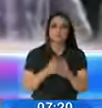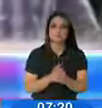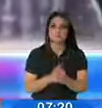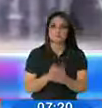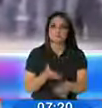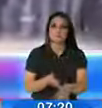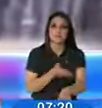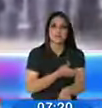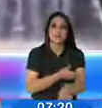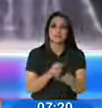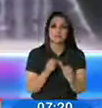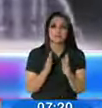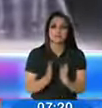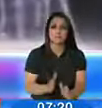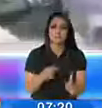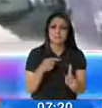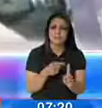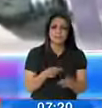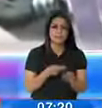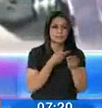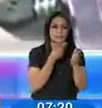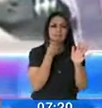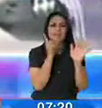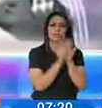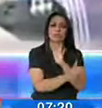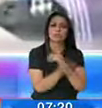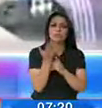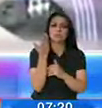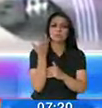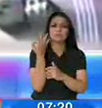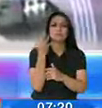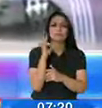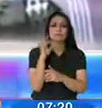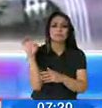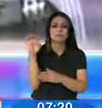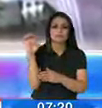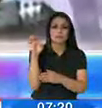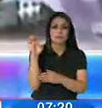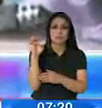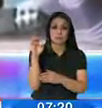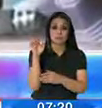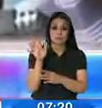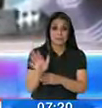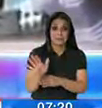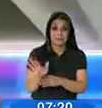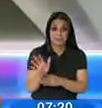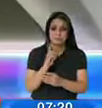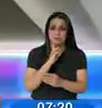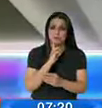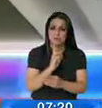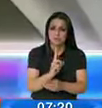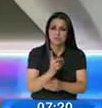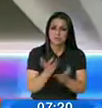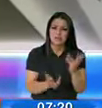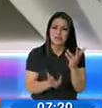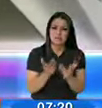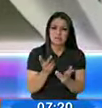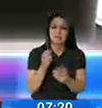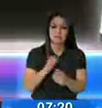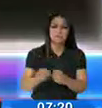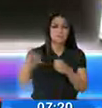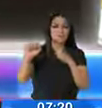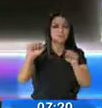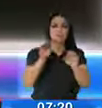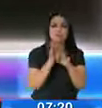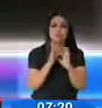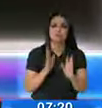oficialismo María José Carrión presentara una denuncia el pasado 19 de enero, quien en su momento señalaba que existirían viajes de